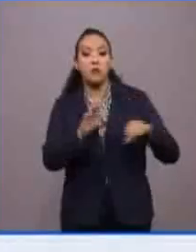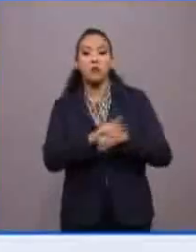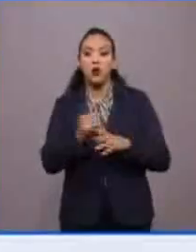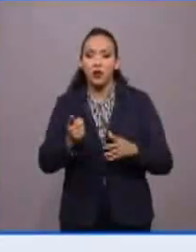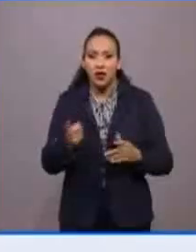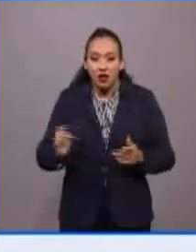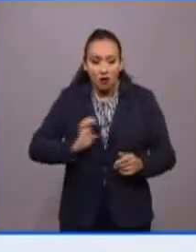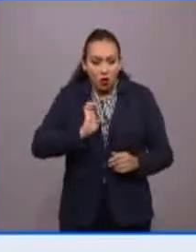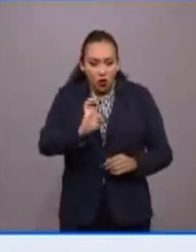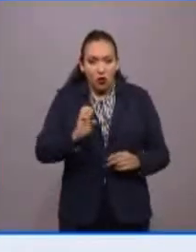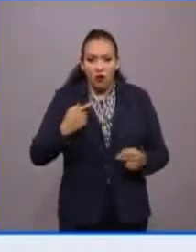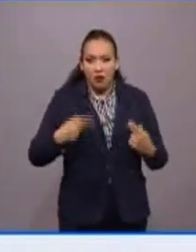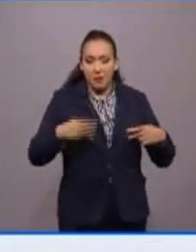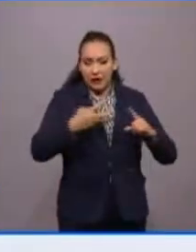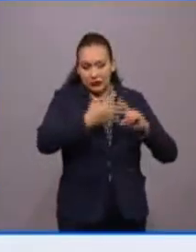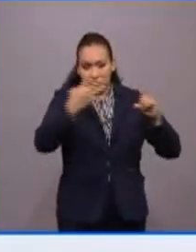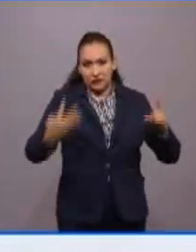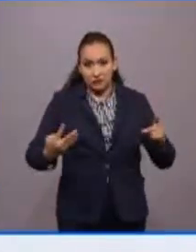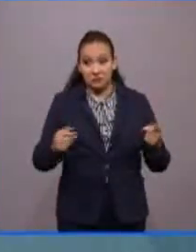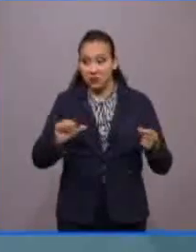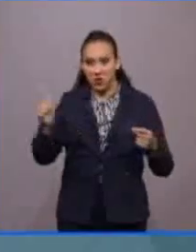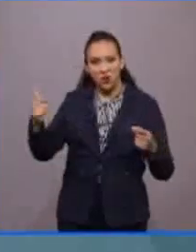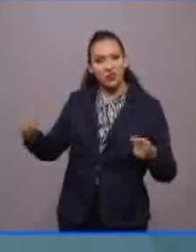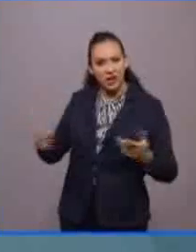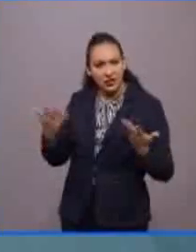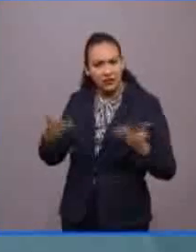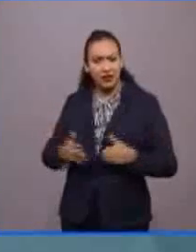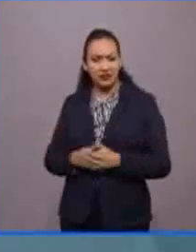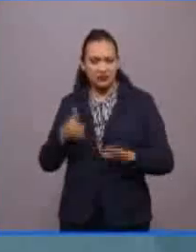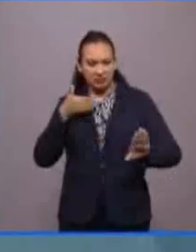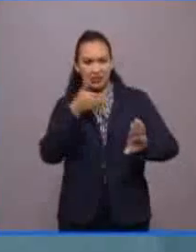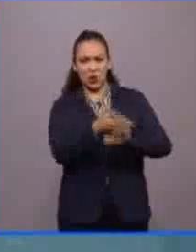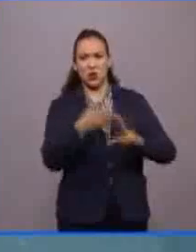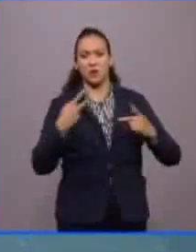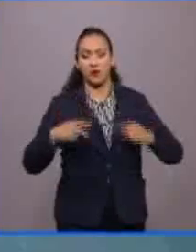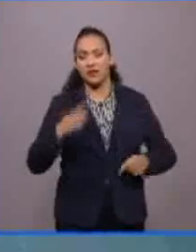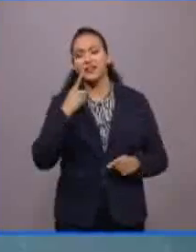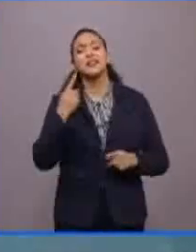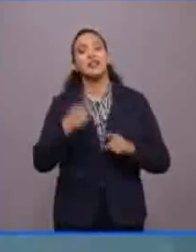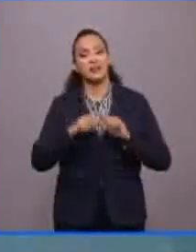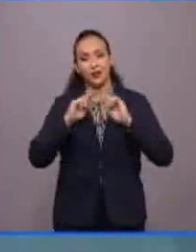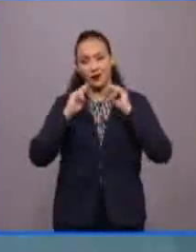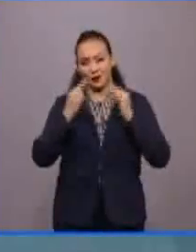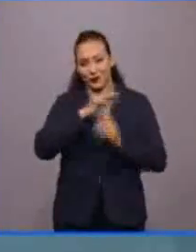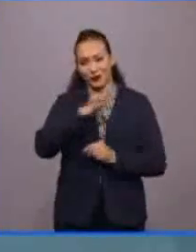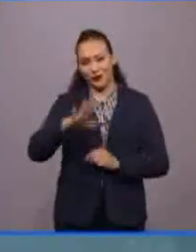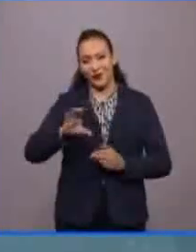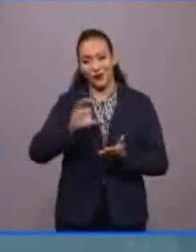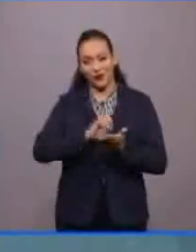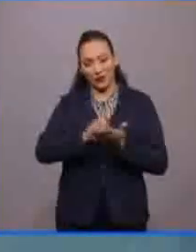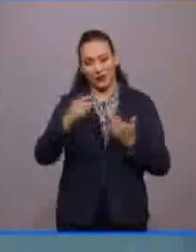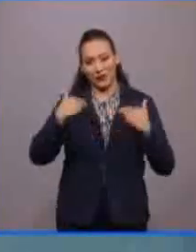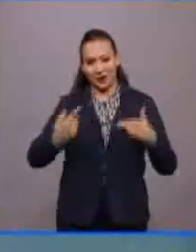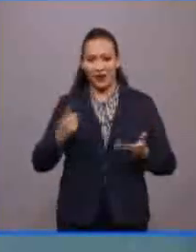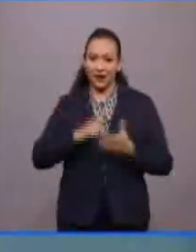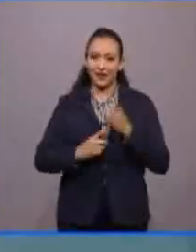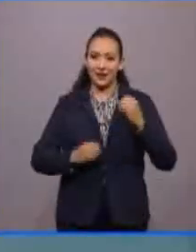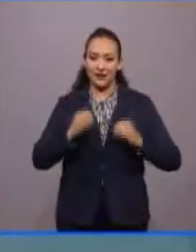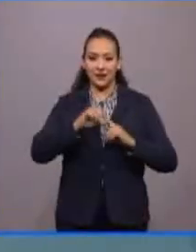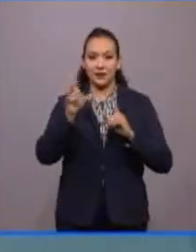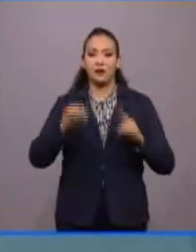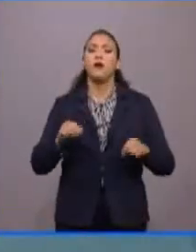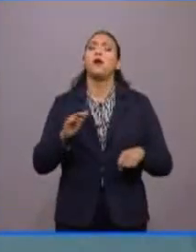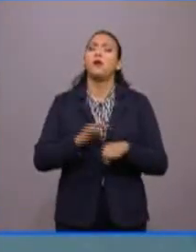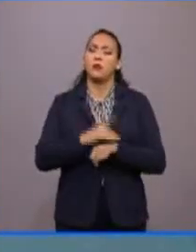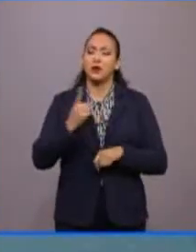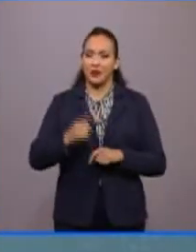expresión de género y orientación sexual, explicó la Unidad General de Conocimiento Científico y Derechos Humanos de la Suprema Corte. Debido a